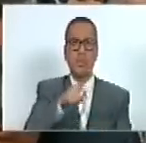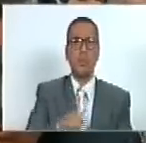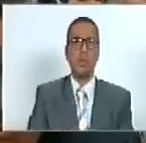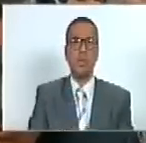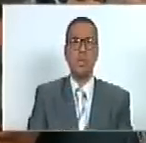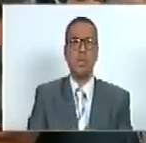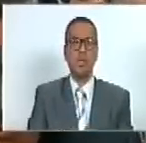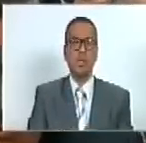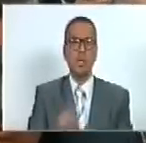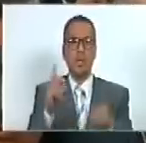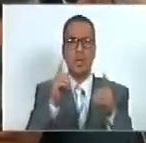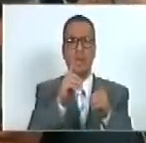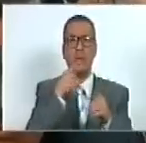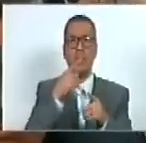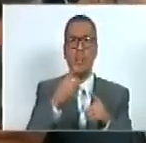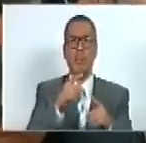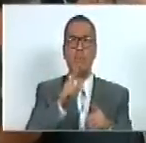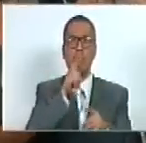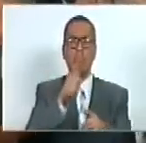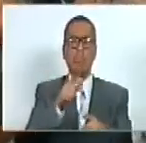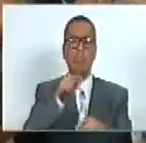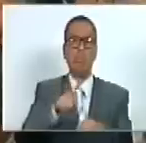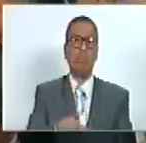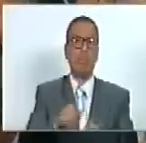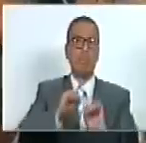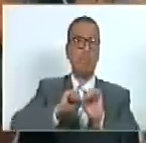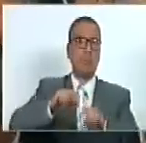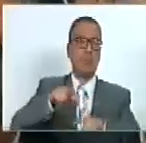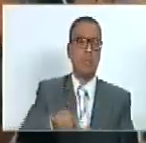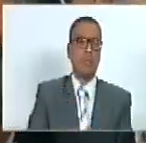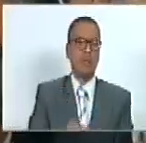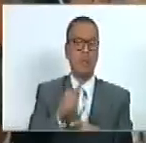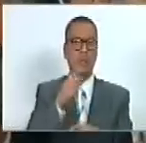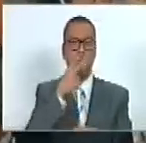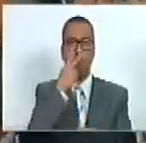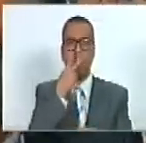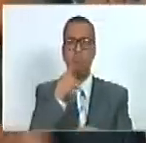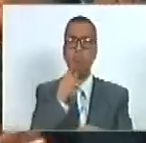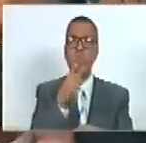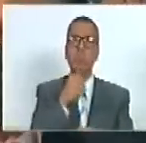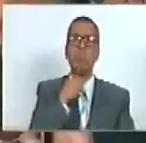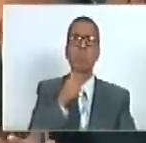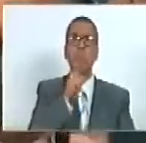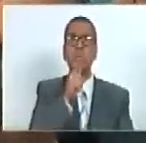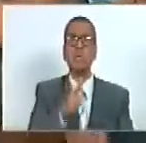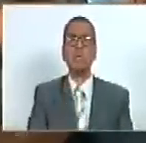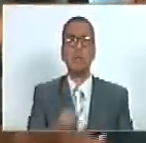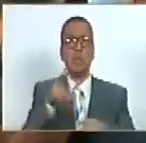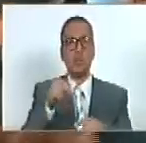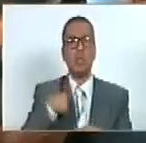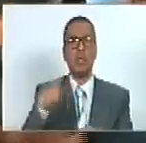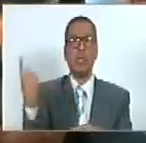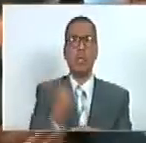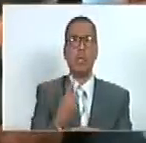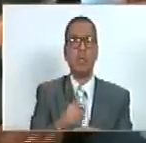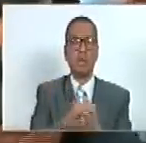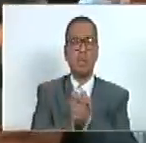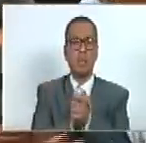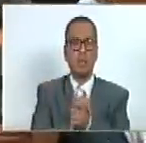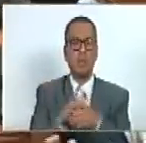que es un discurso balurdo, un discurso pobre, un discurso que no le llega a nadie,